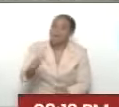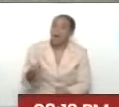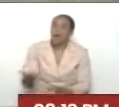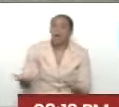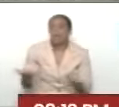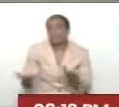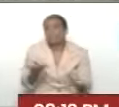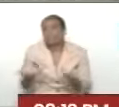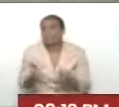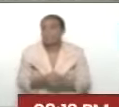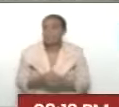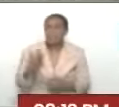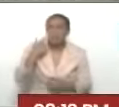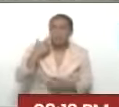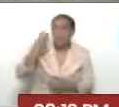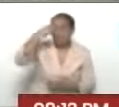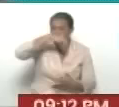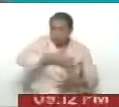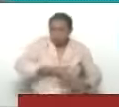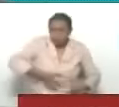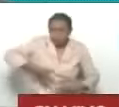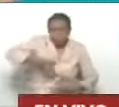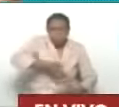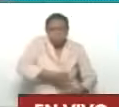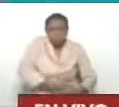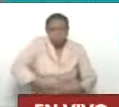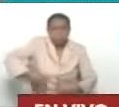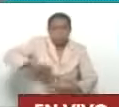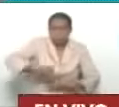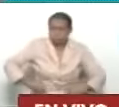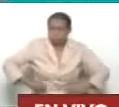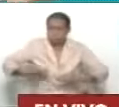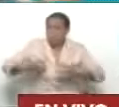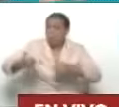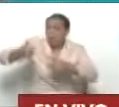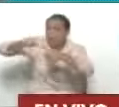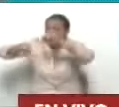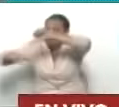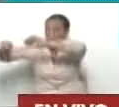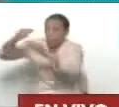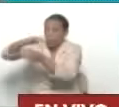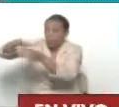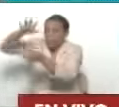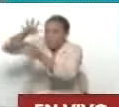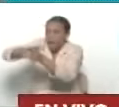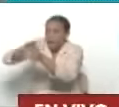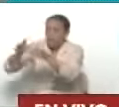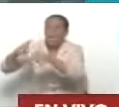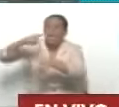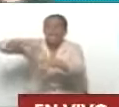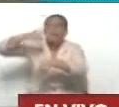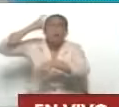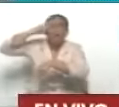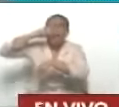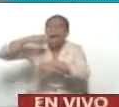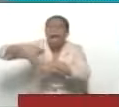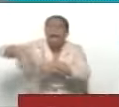sea, por toda esta cantidad de químicos que se le echan a los alimentos para conservarlos y que a la